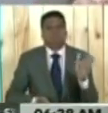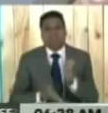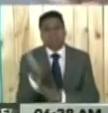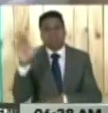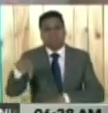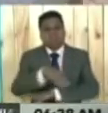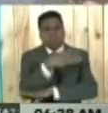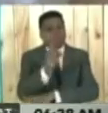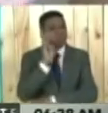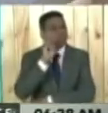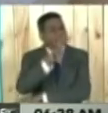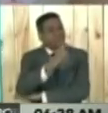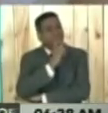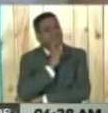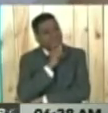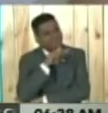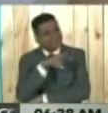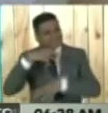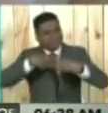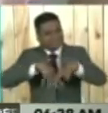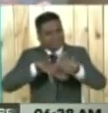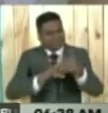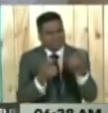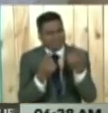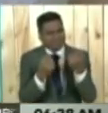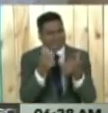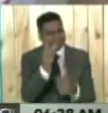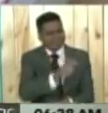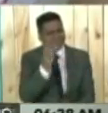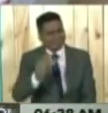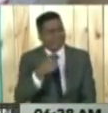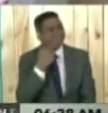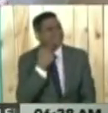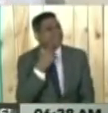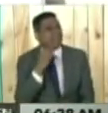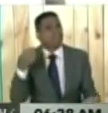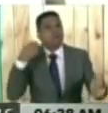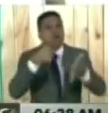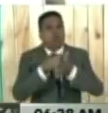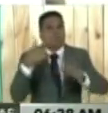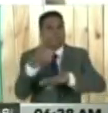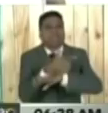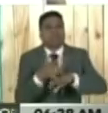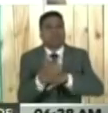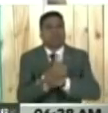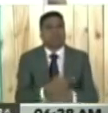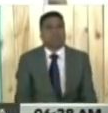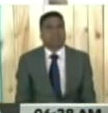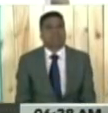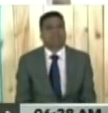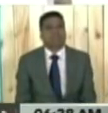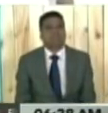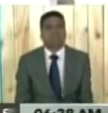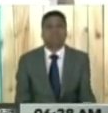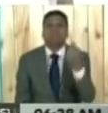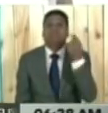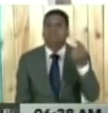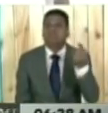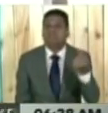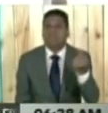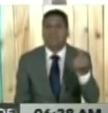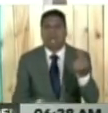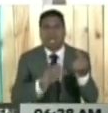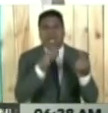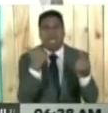esa marchita pírrica que hicieron. Para dar un golpe parlamentario y ni siquiera ahora que ellos, entre